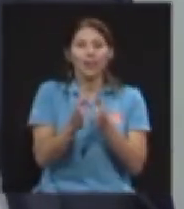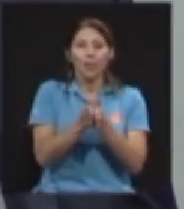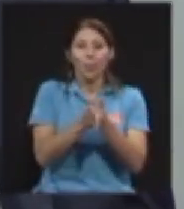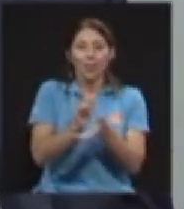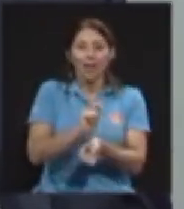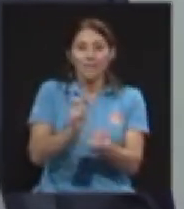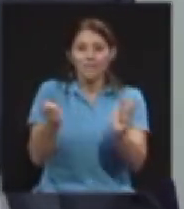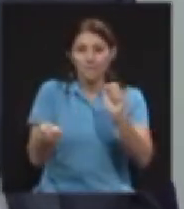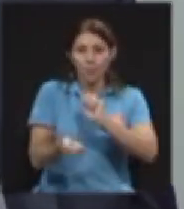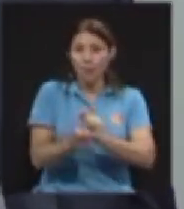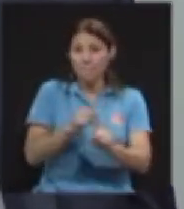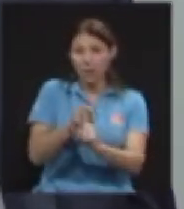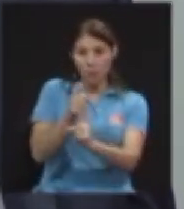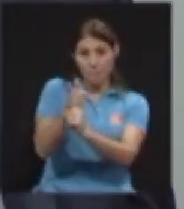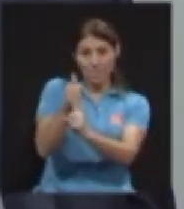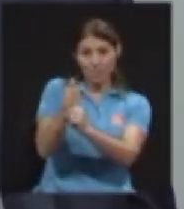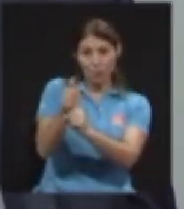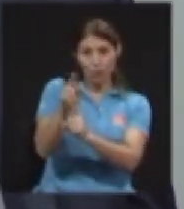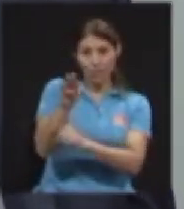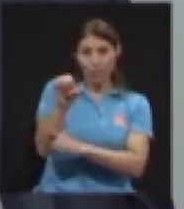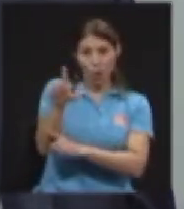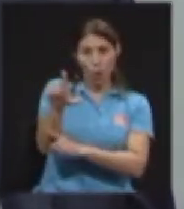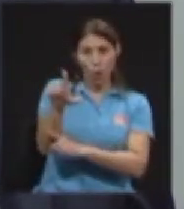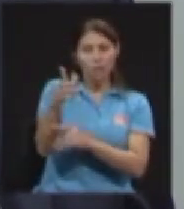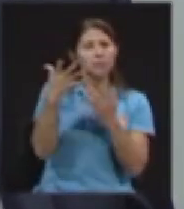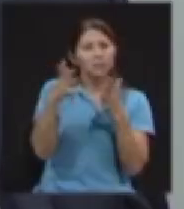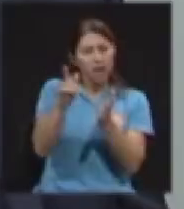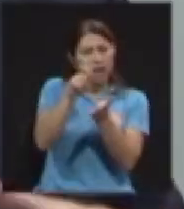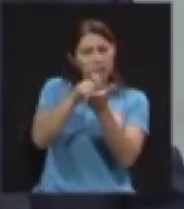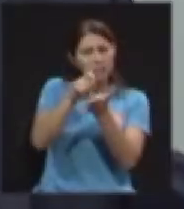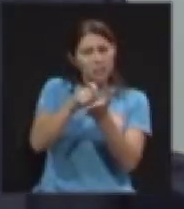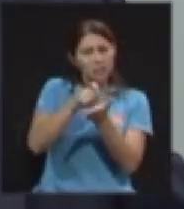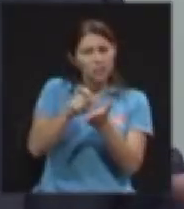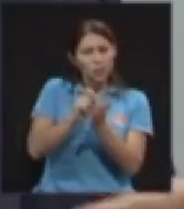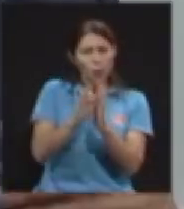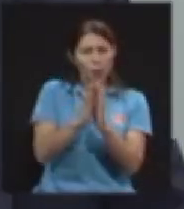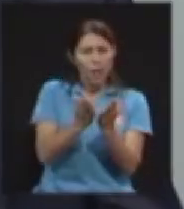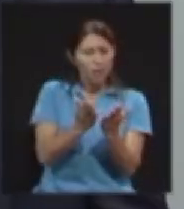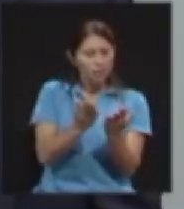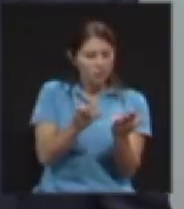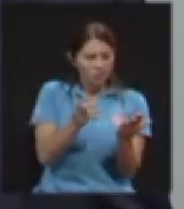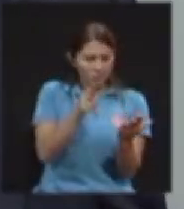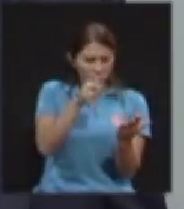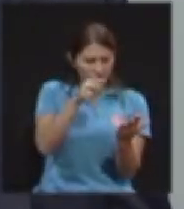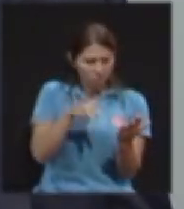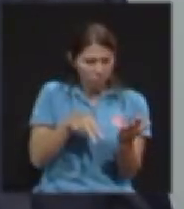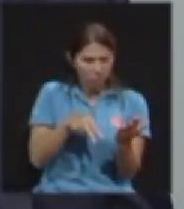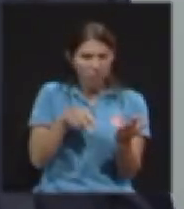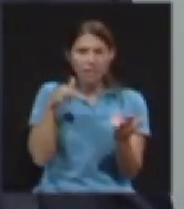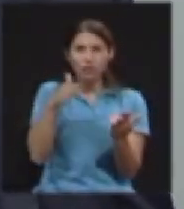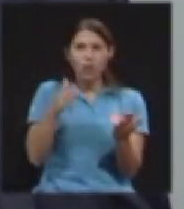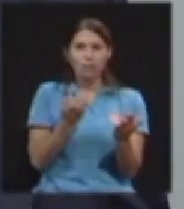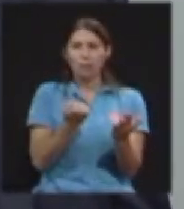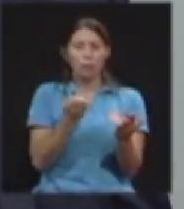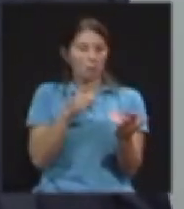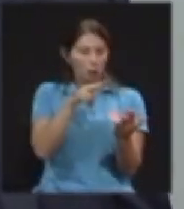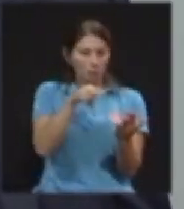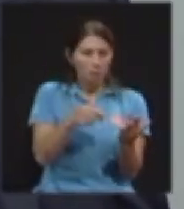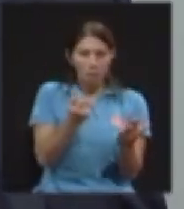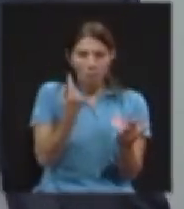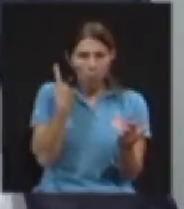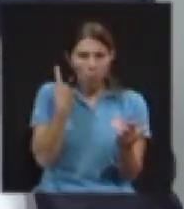Tirol ha escrito libros de texto que son legibles para todos los estudiantes de economía. O sea, yo cuando era